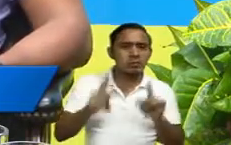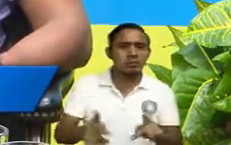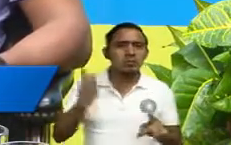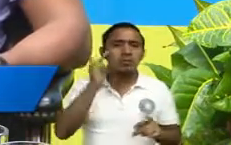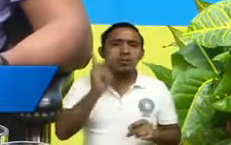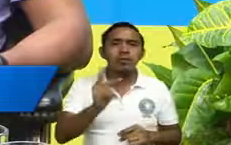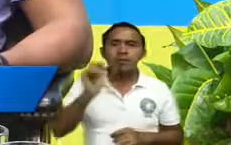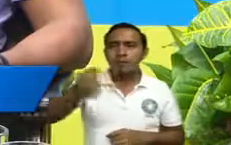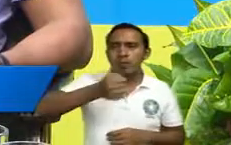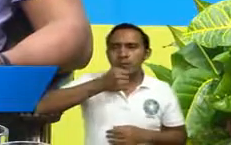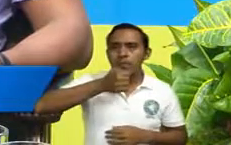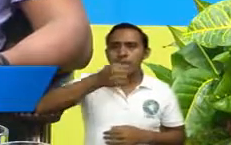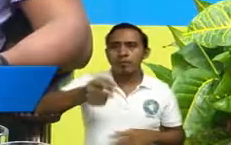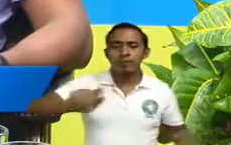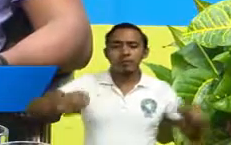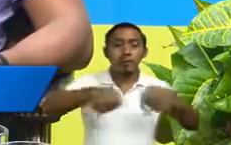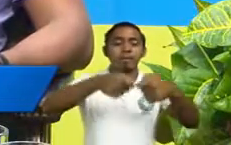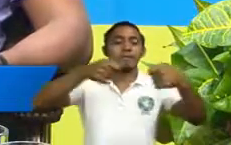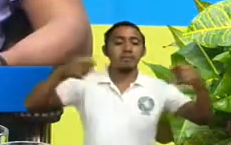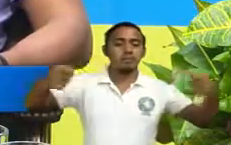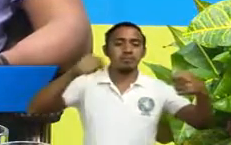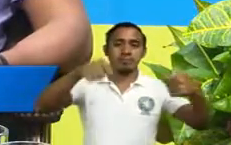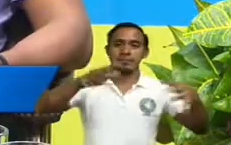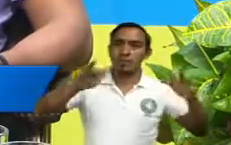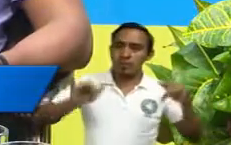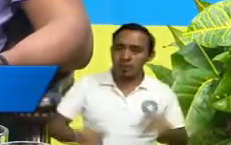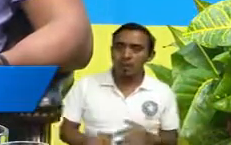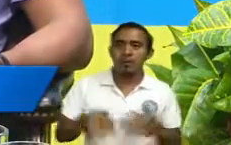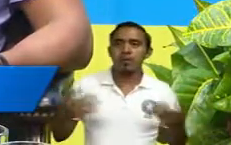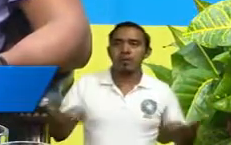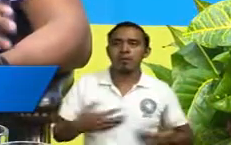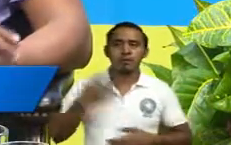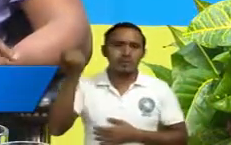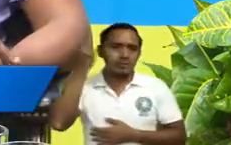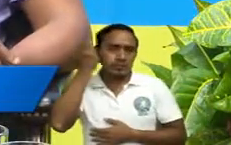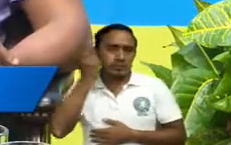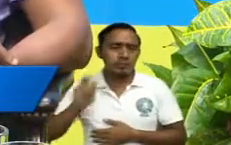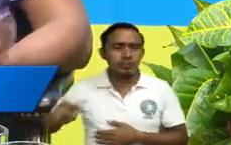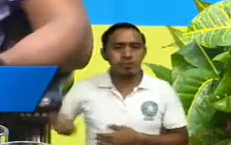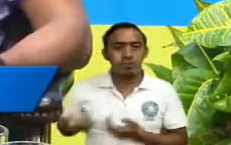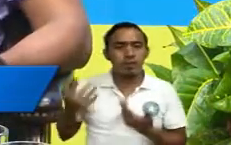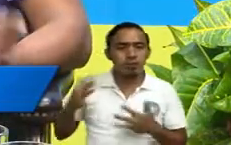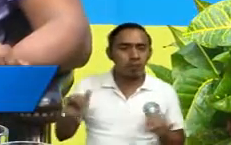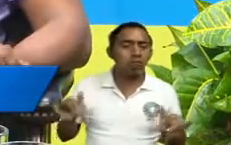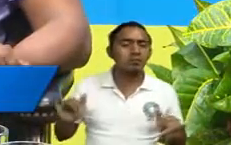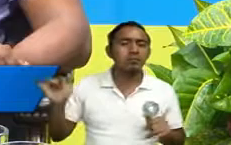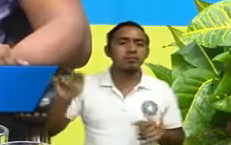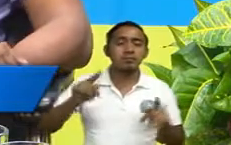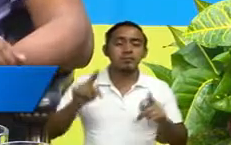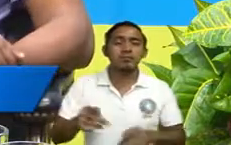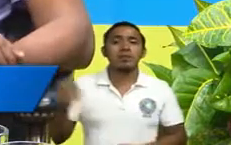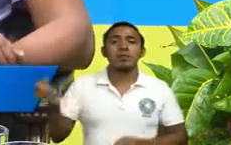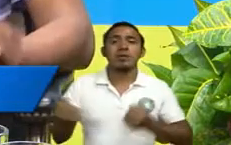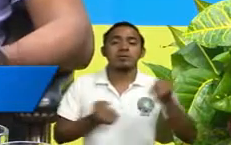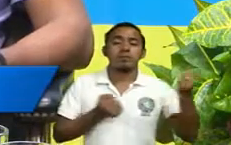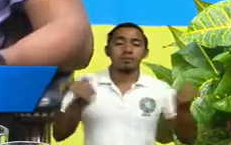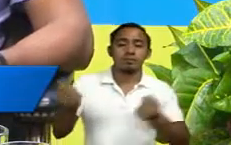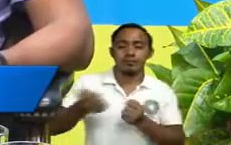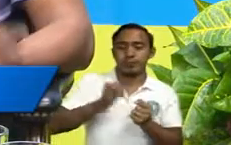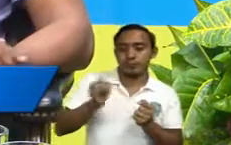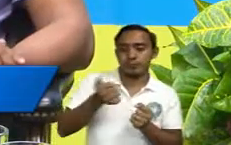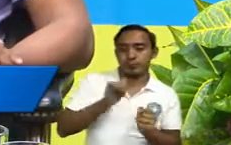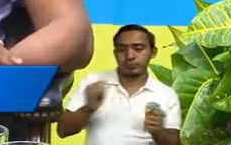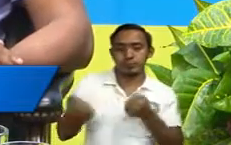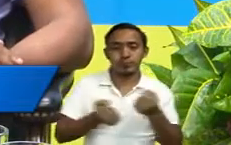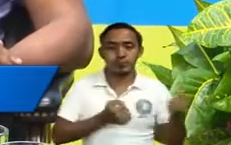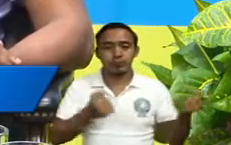los noticieros, en los periódicos, hemos escuchado en la radio que quizás la persona que va manejando en estado